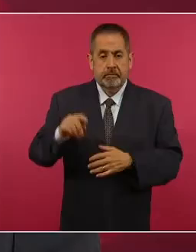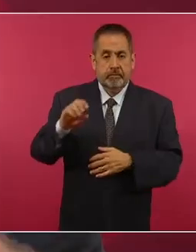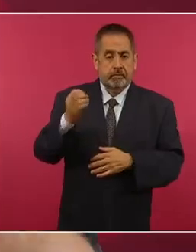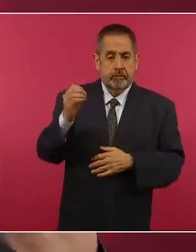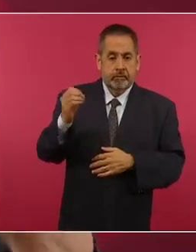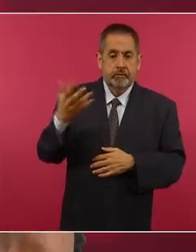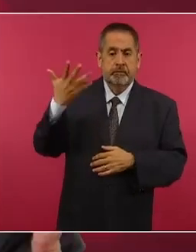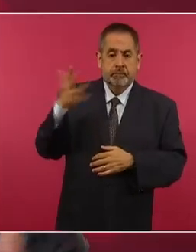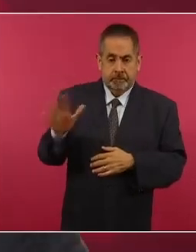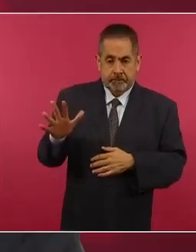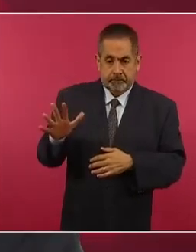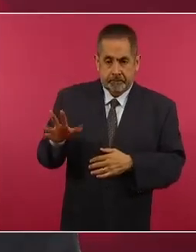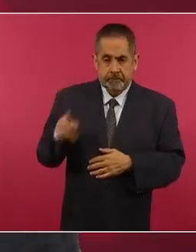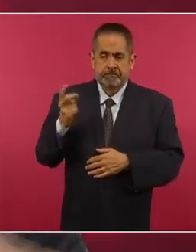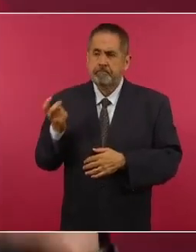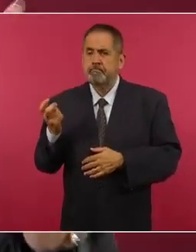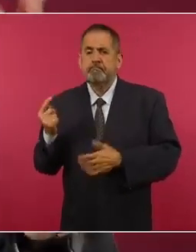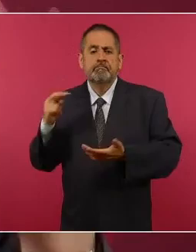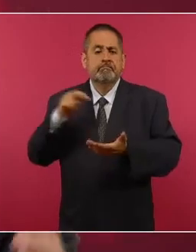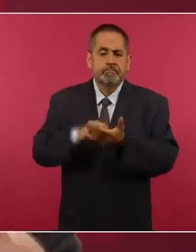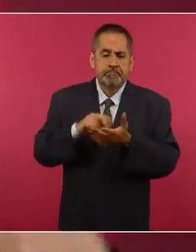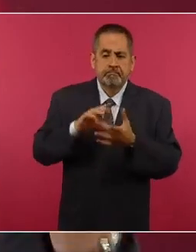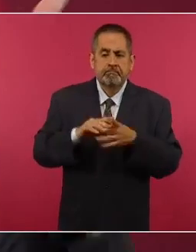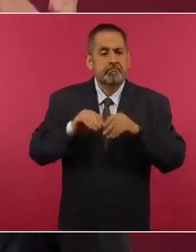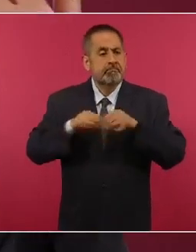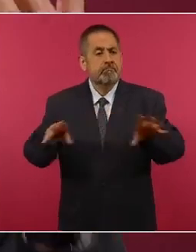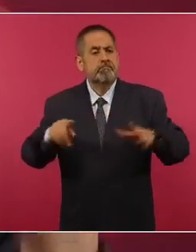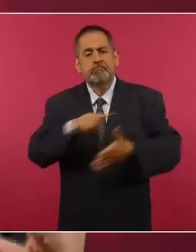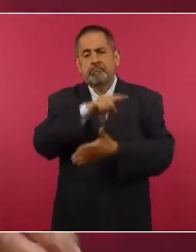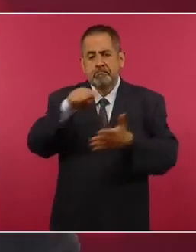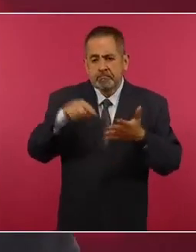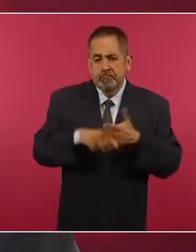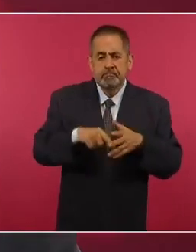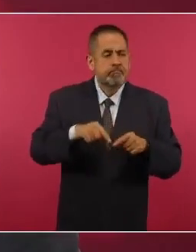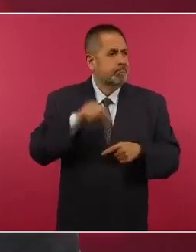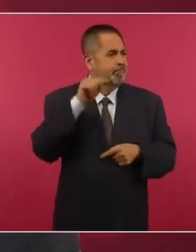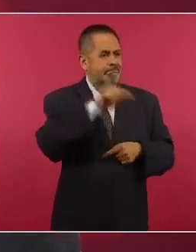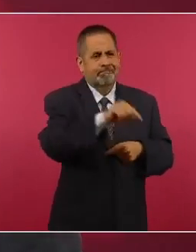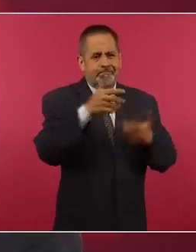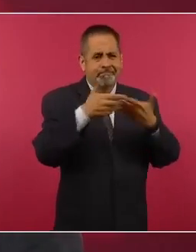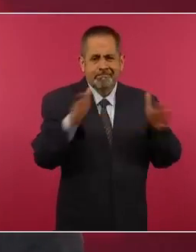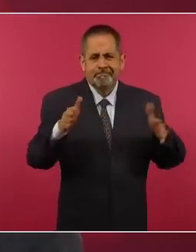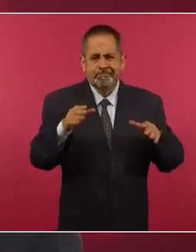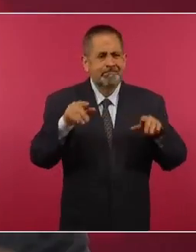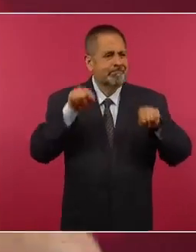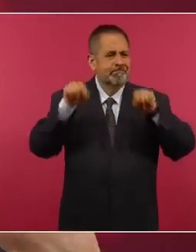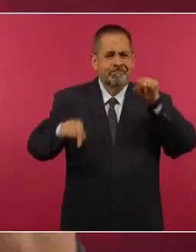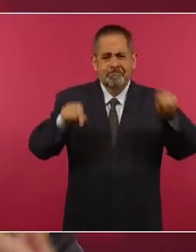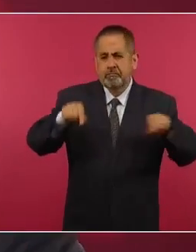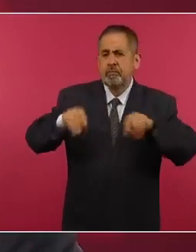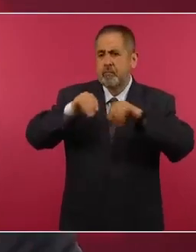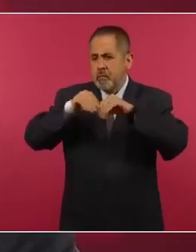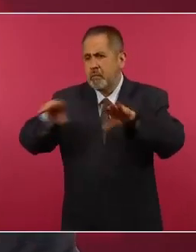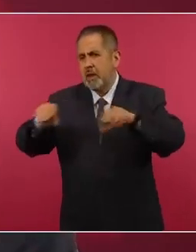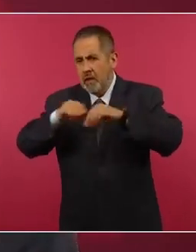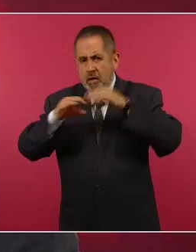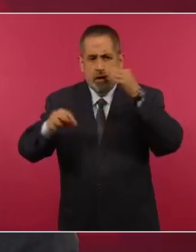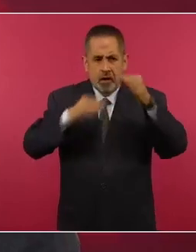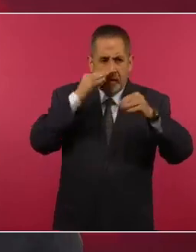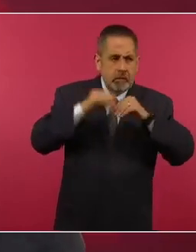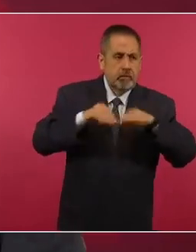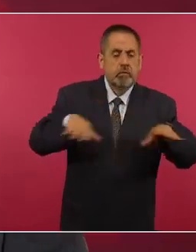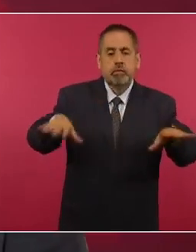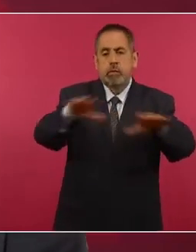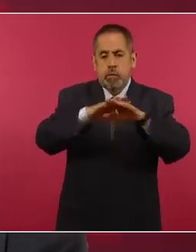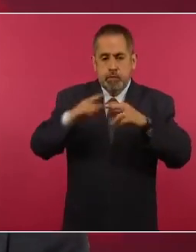octubre, y en la posibilidad de que en las plazas públicas se pueda difundir, invitar a la